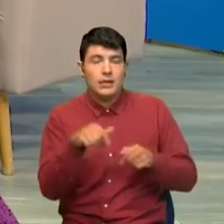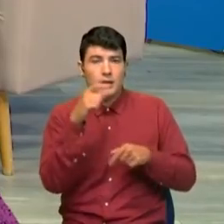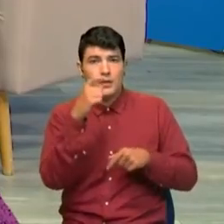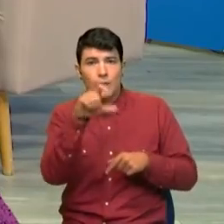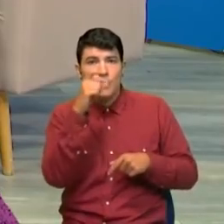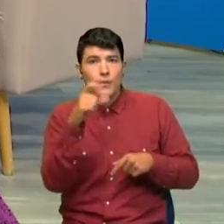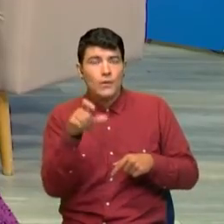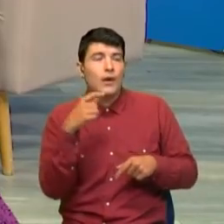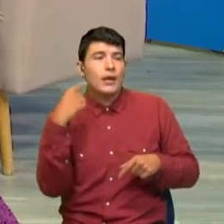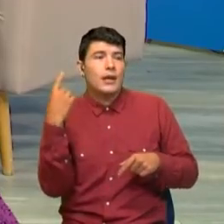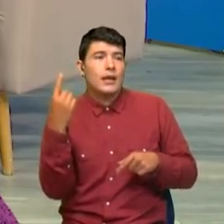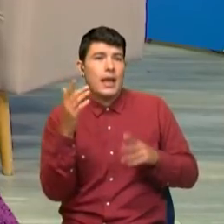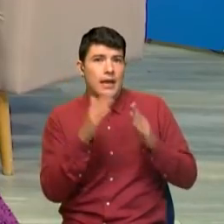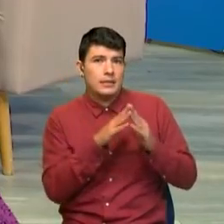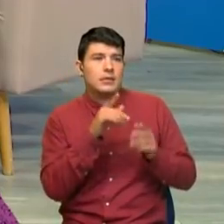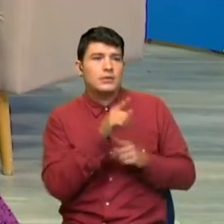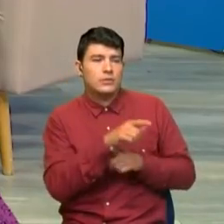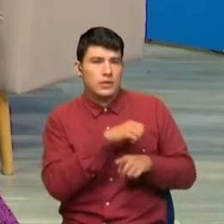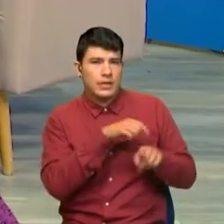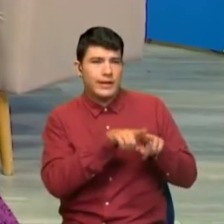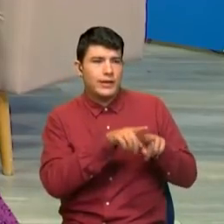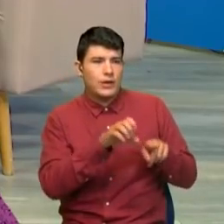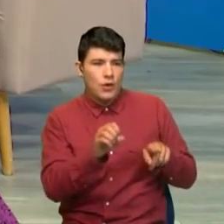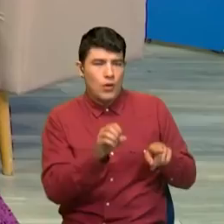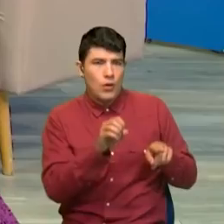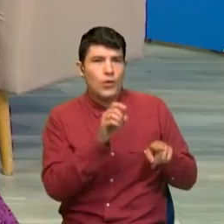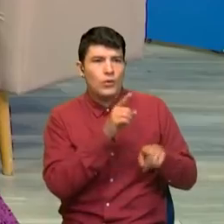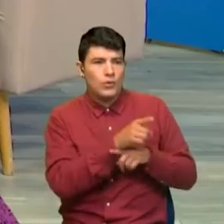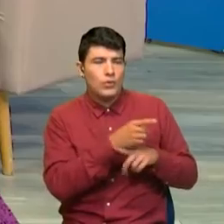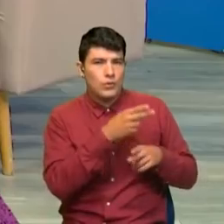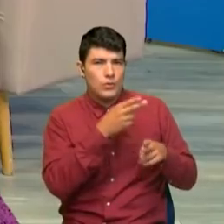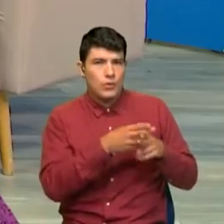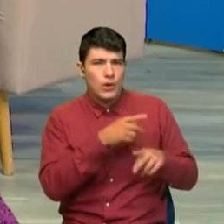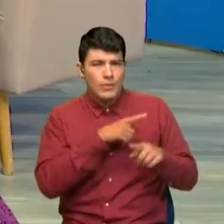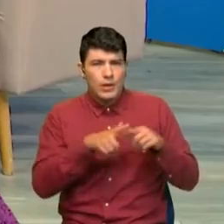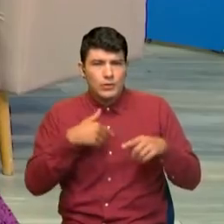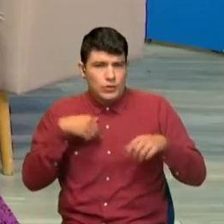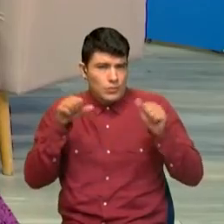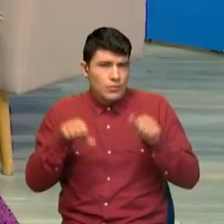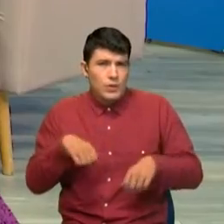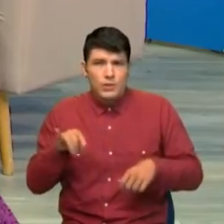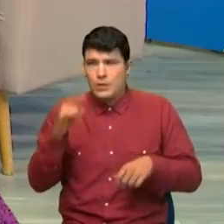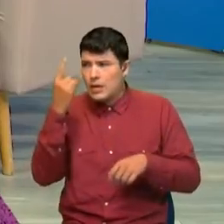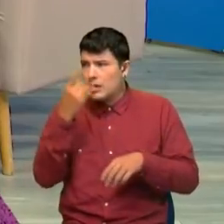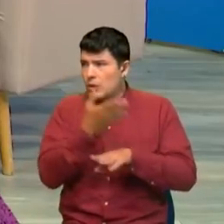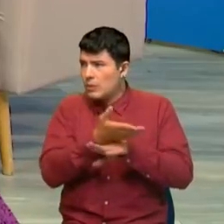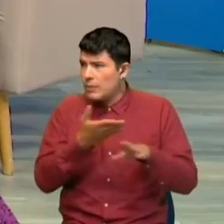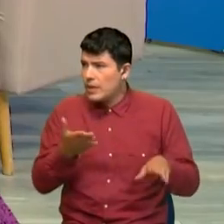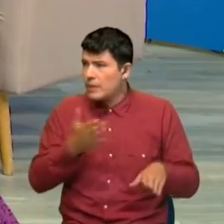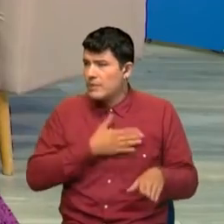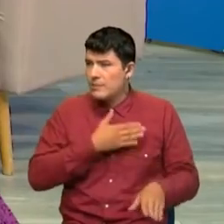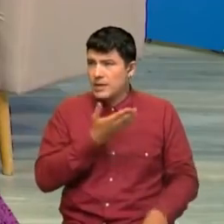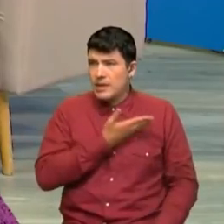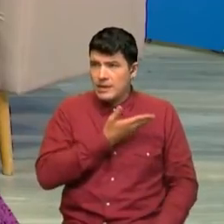era solamente a nombre de un hermano. Entonces yo puedo hacer una diligencia o algo, si mamá llega a